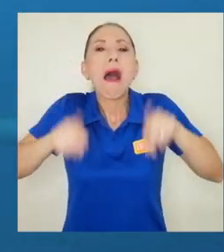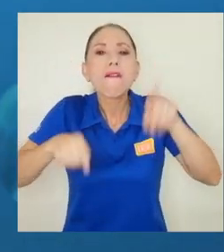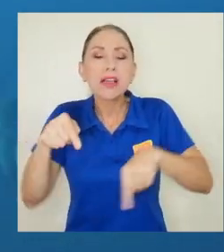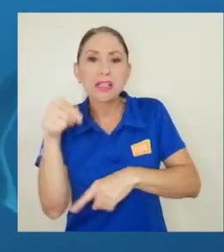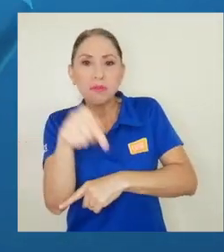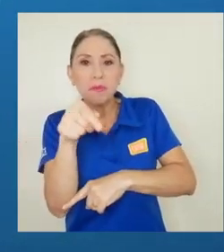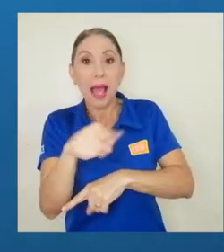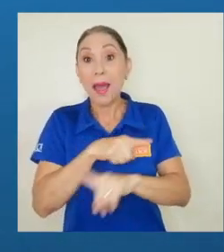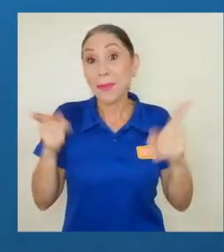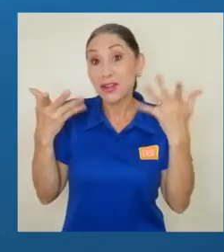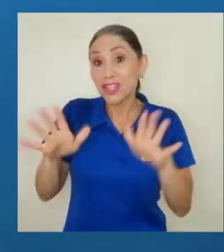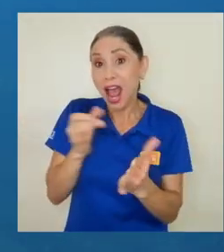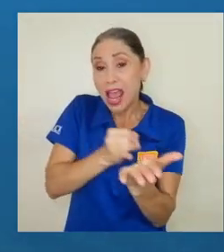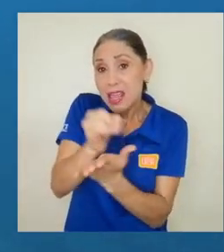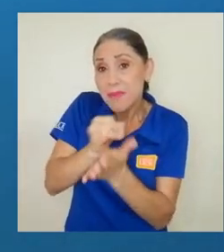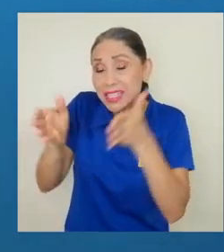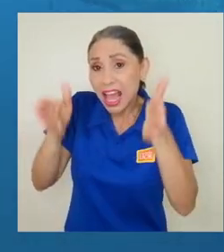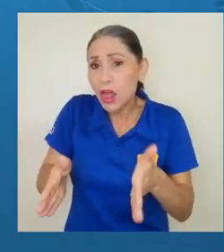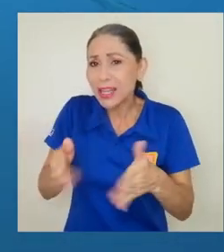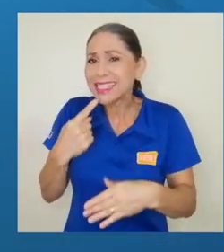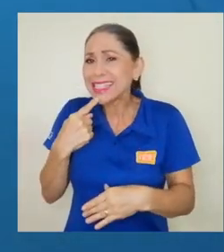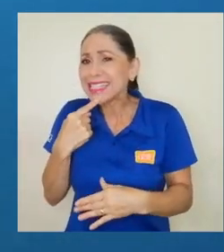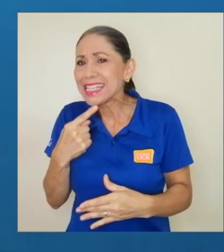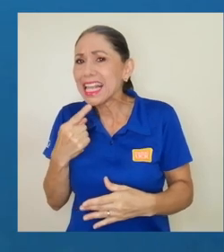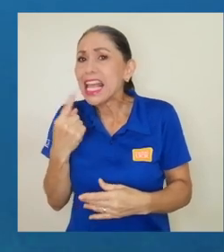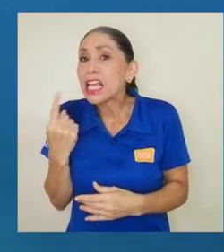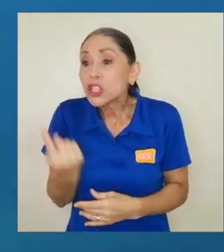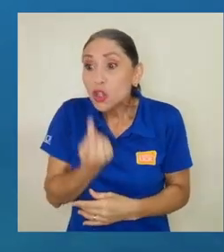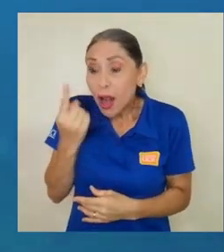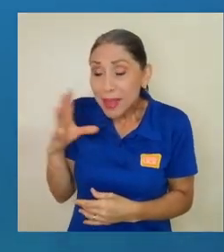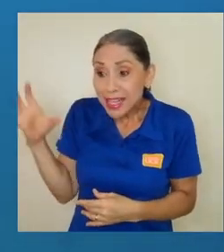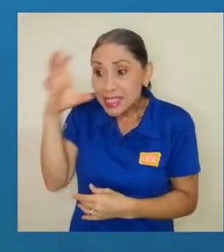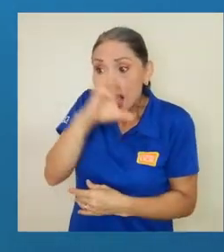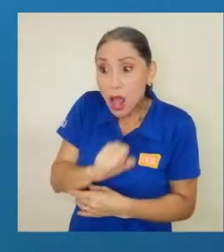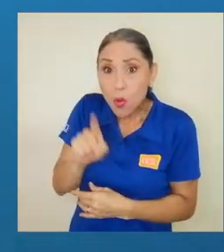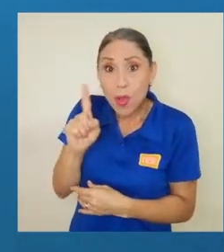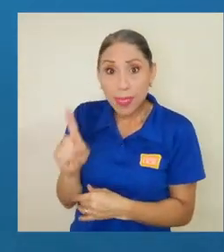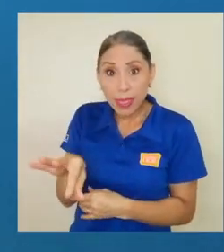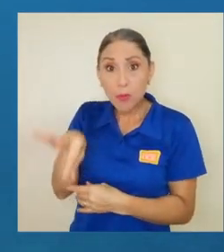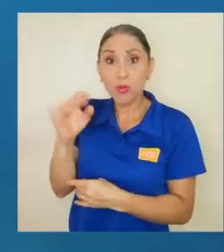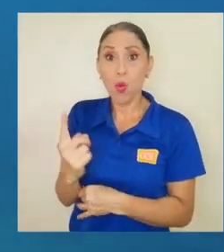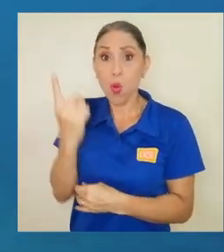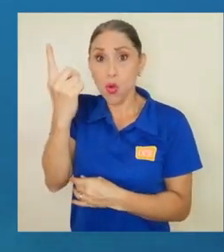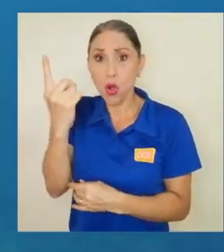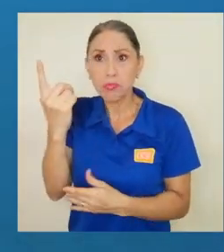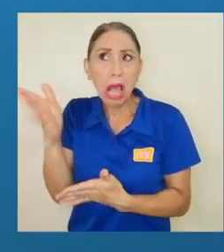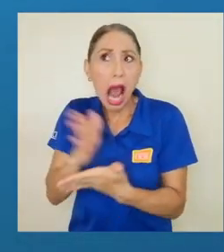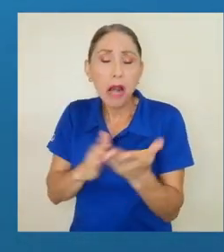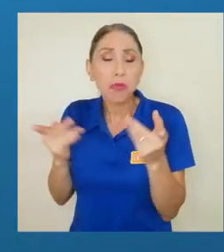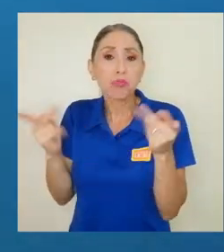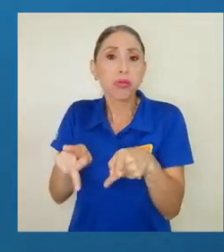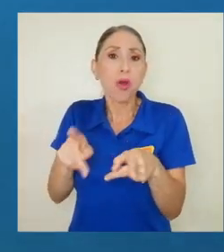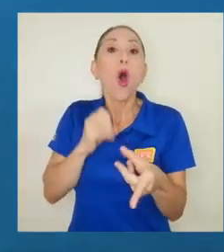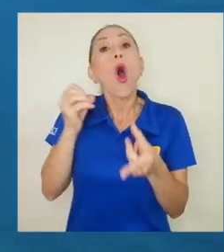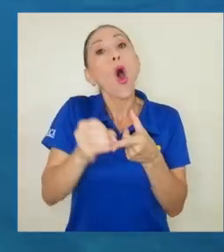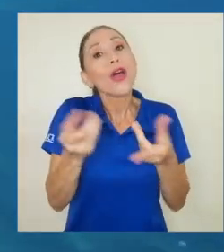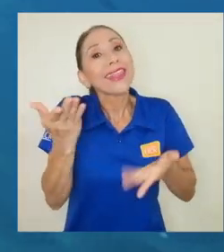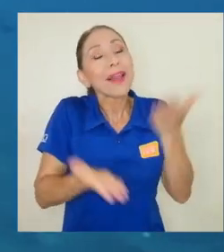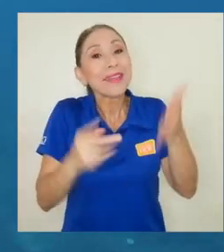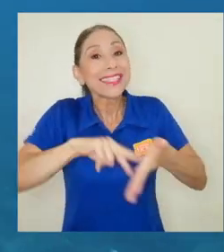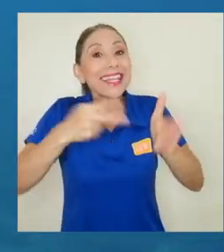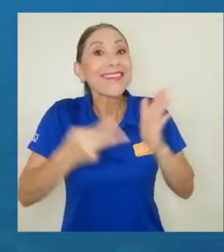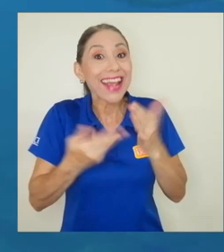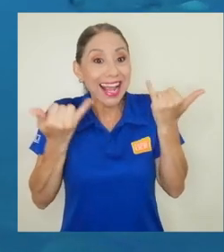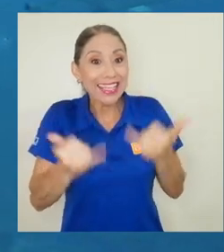embargo los investigadores aseguran que aún no está claro si la presencia de un solo recién nacido es un evento aislado o evidencia que la especie está usando la